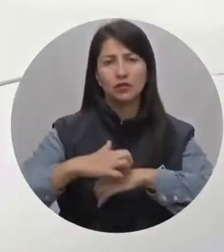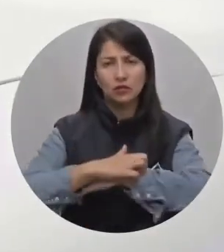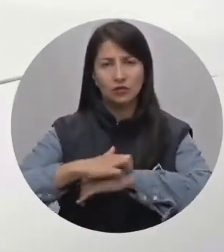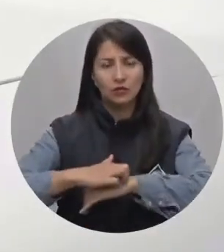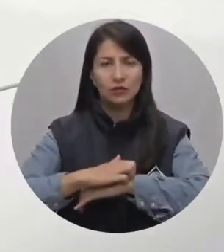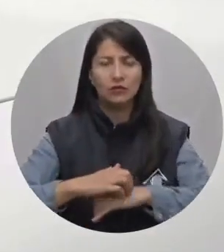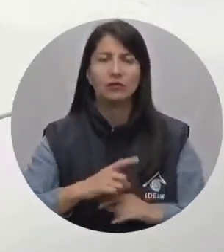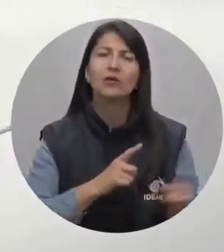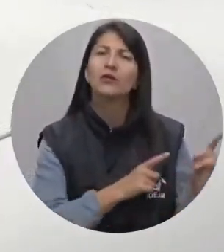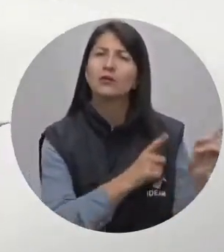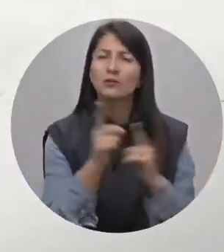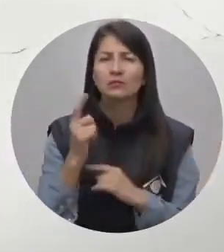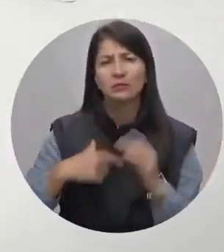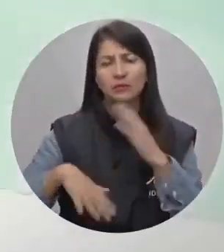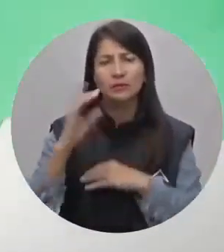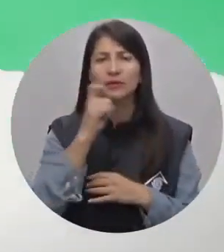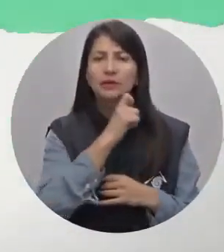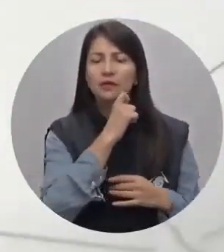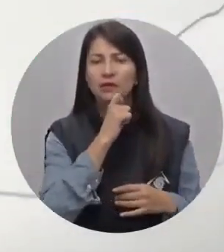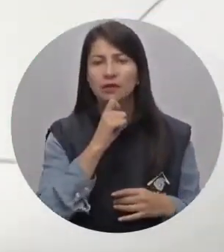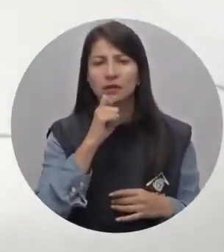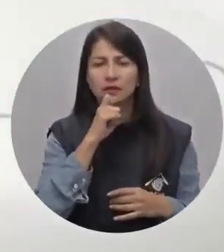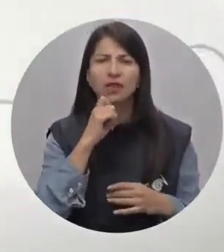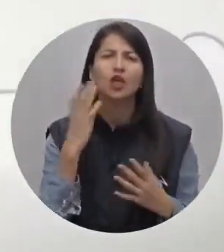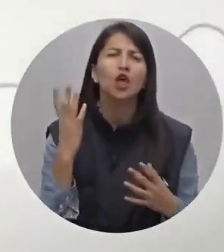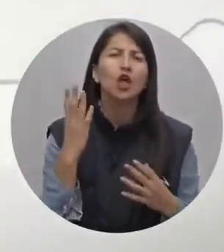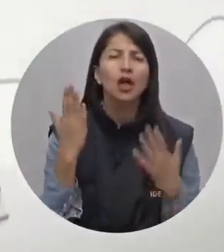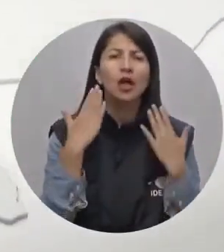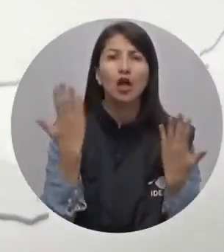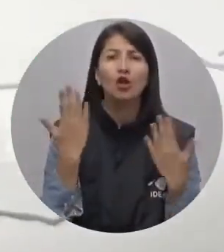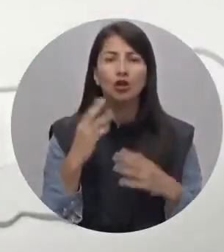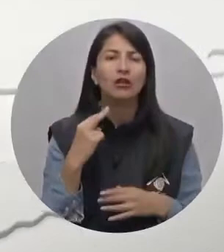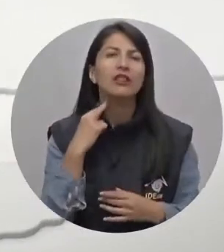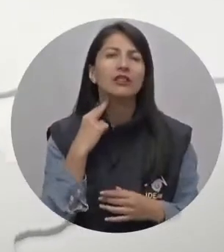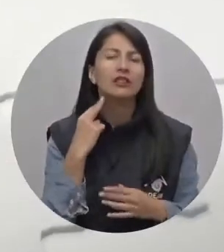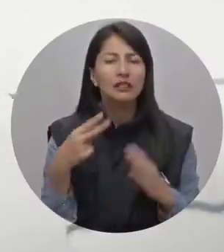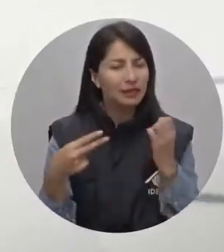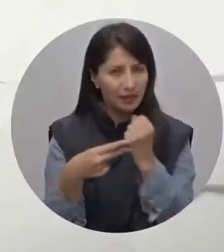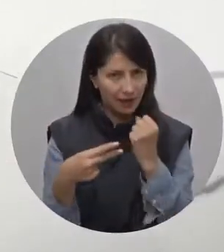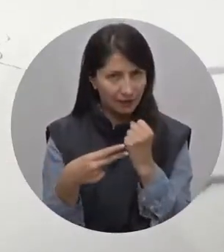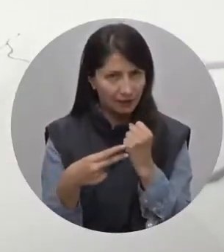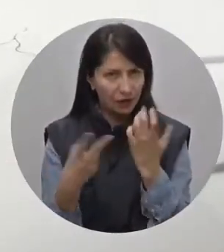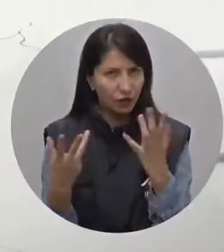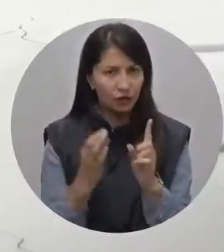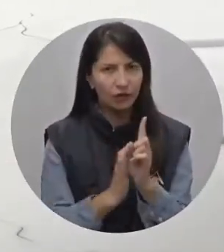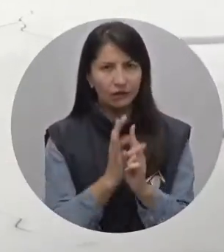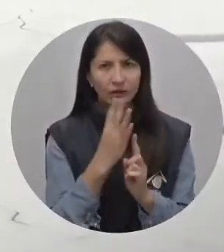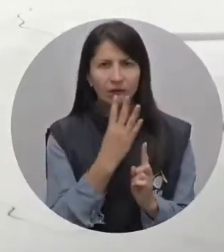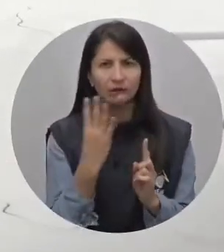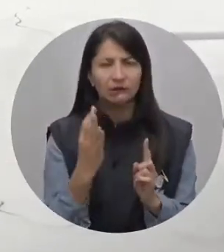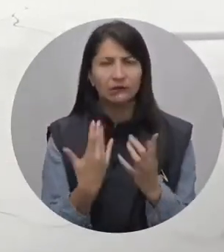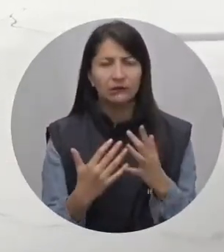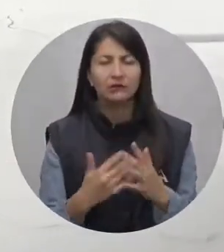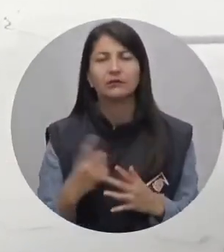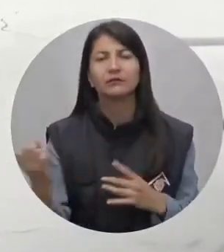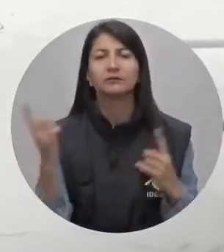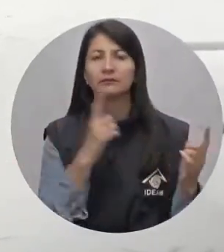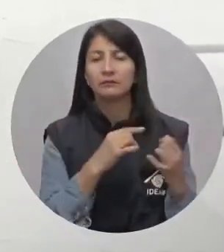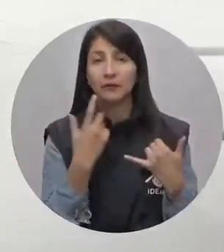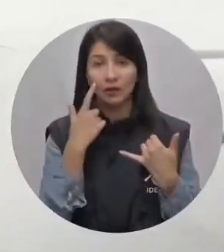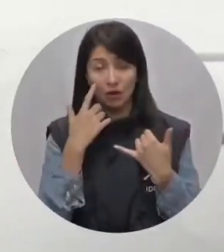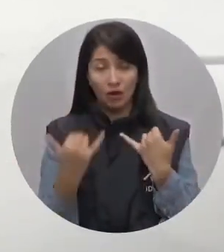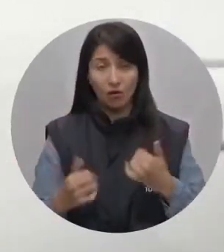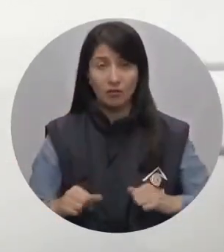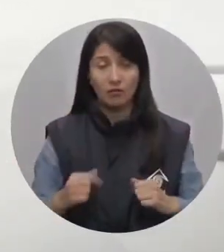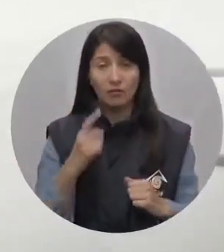Risaralda, Quindío, Huila y zonas de norte de Santander. También aumenta la nubosidad en los llanos orientales, especialmente en el piedemonte